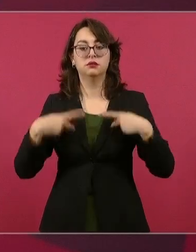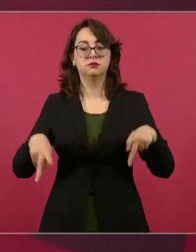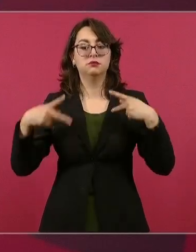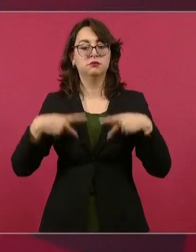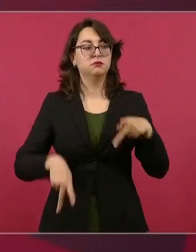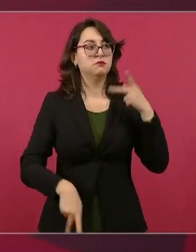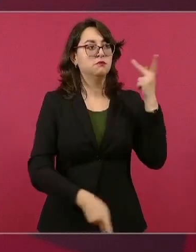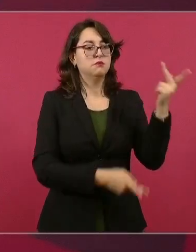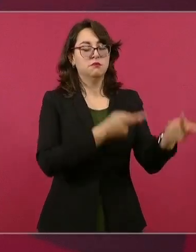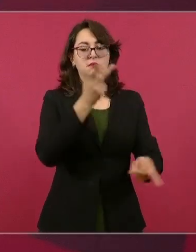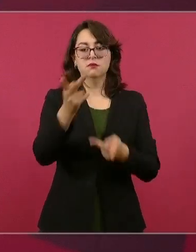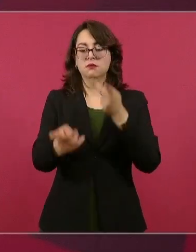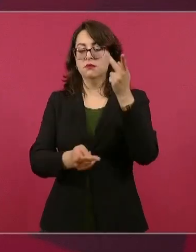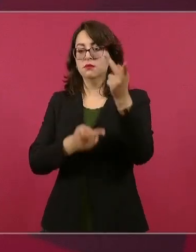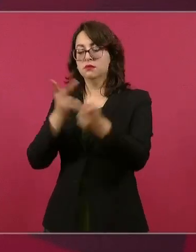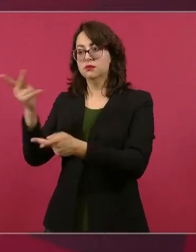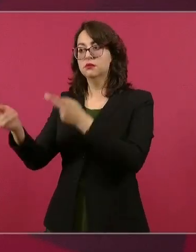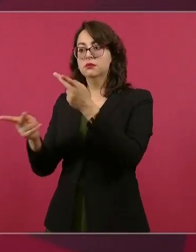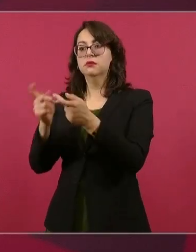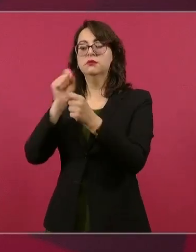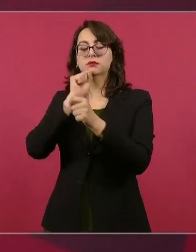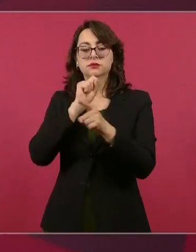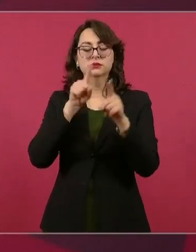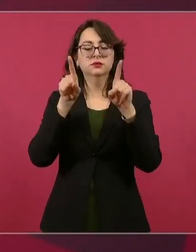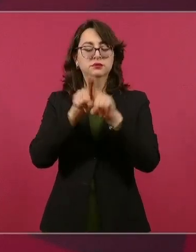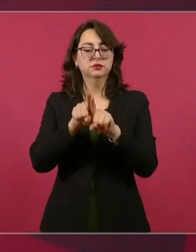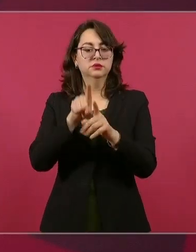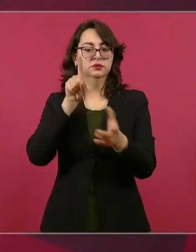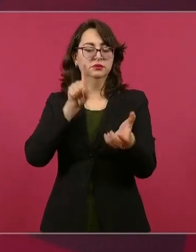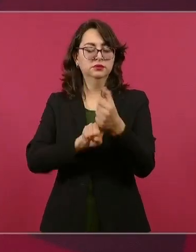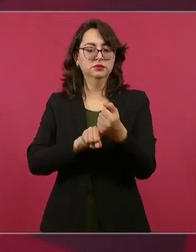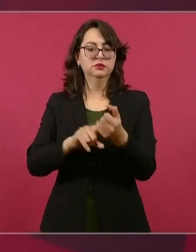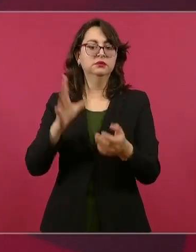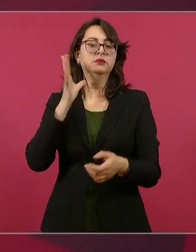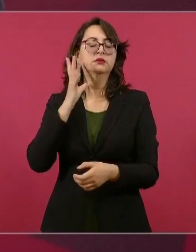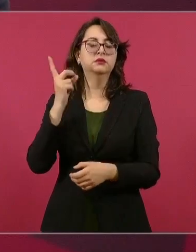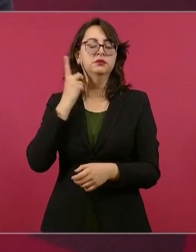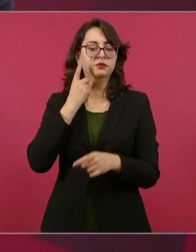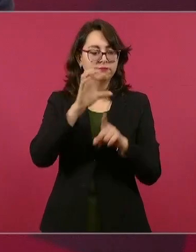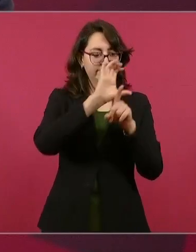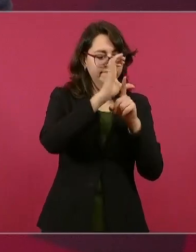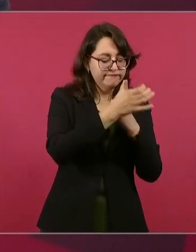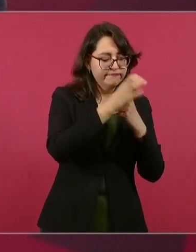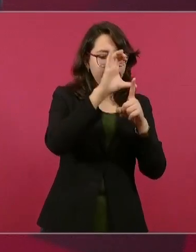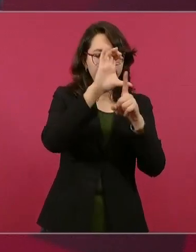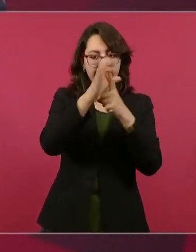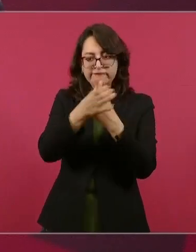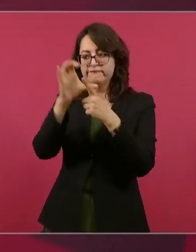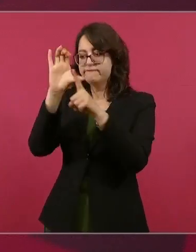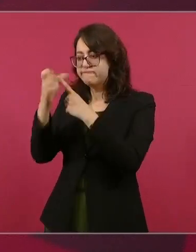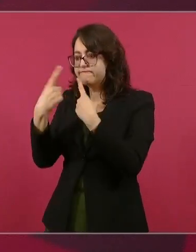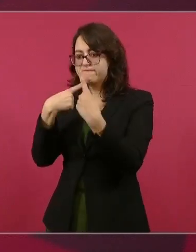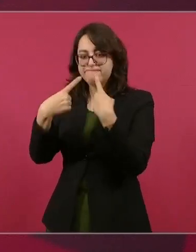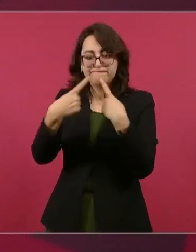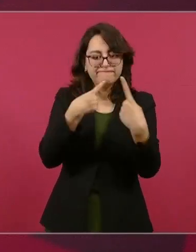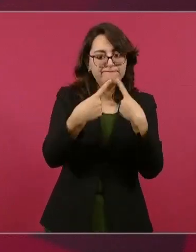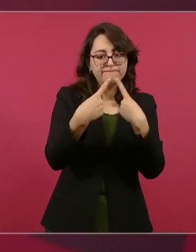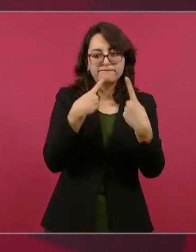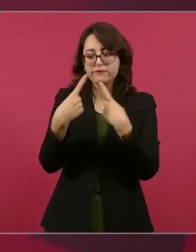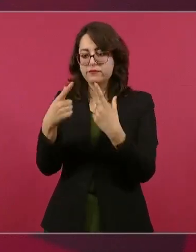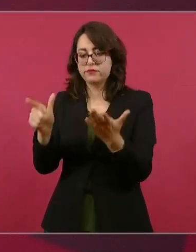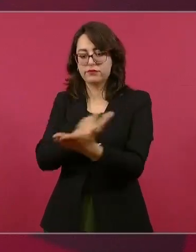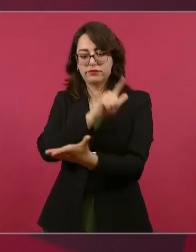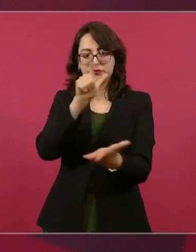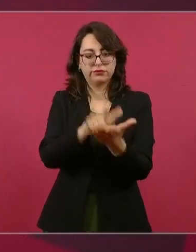están trabajando comisiones, tengo entendido, en la Cámara de Diputados para llevar a cabo